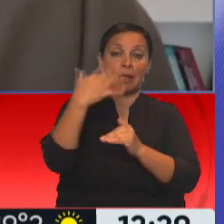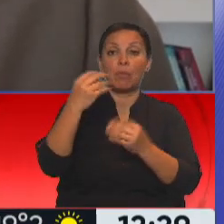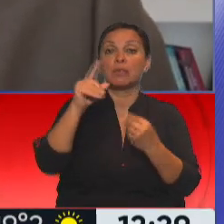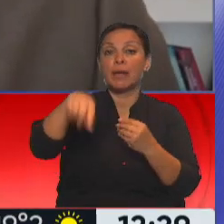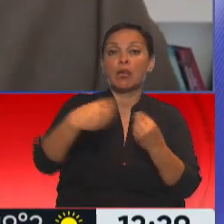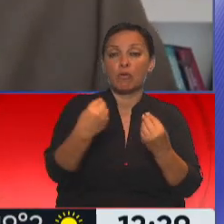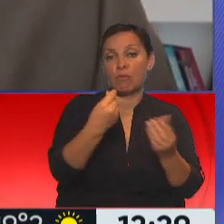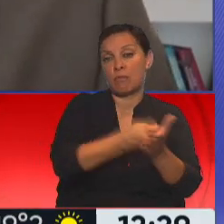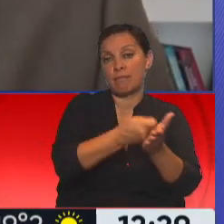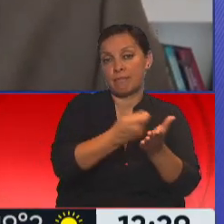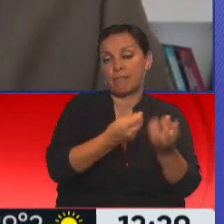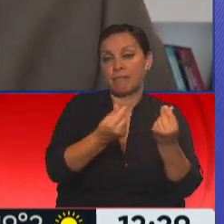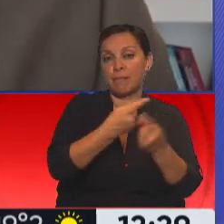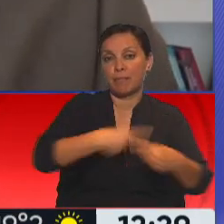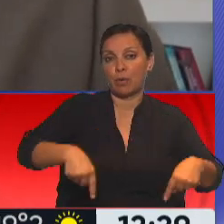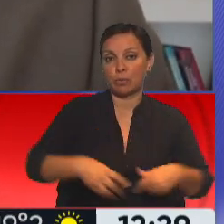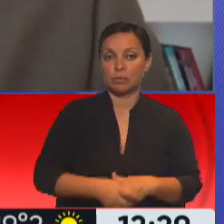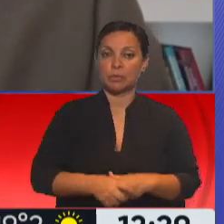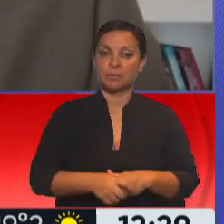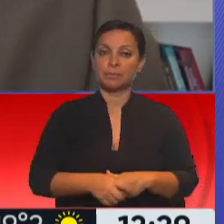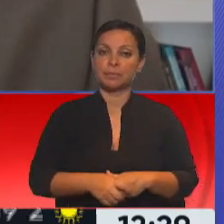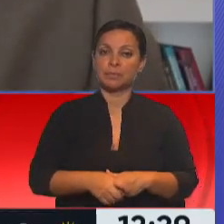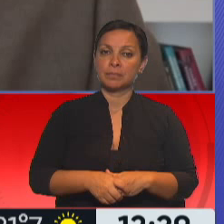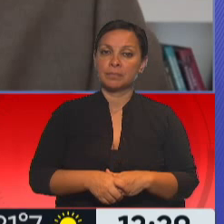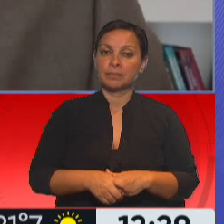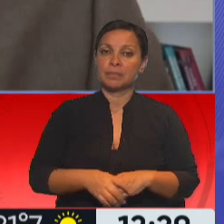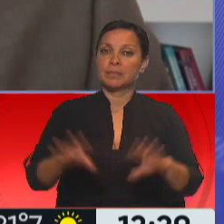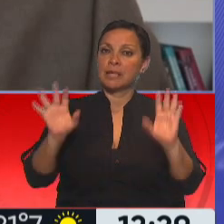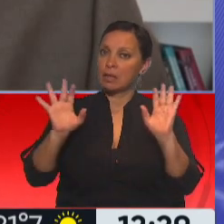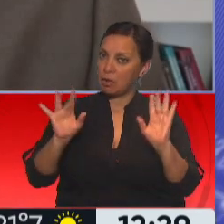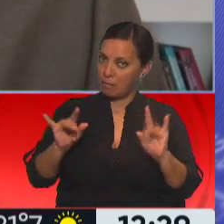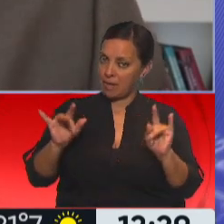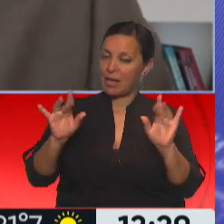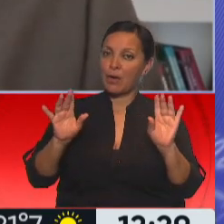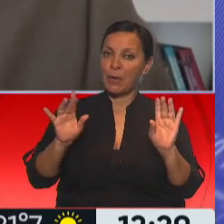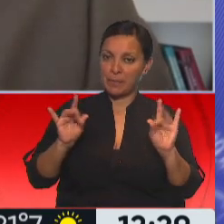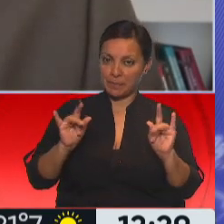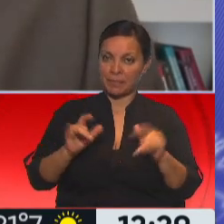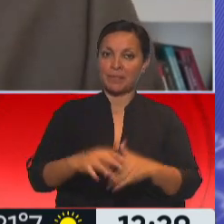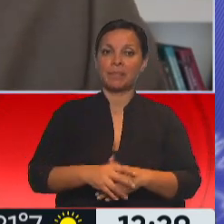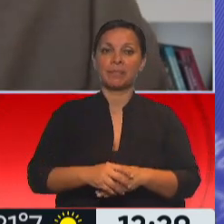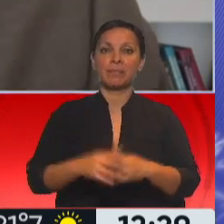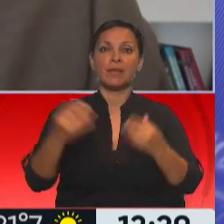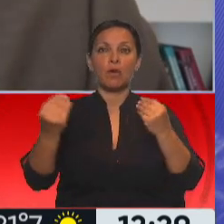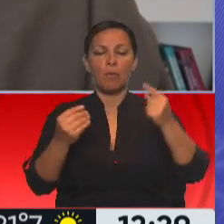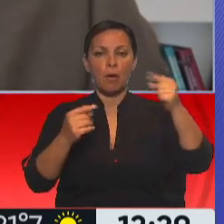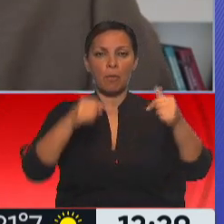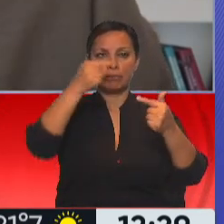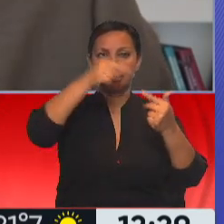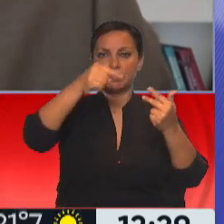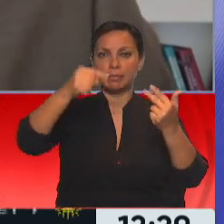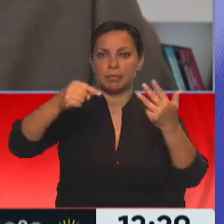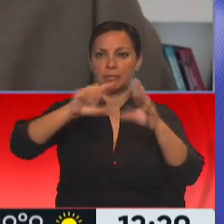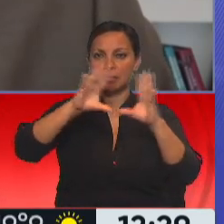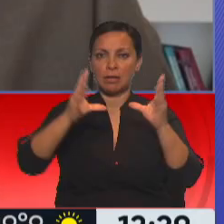supermercado. Bien, bueno, es complejo, ¿no? Poder hacer un estudio de cuántas variables